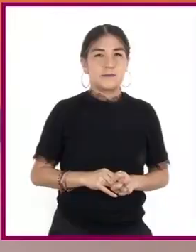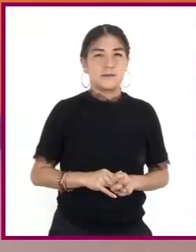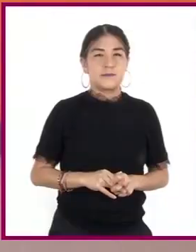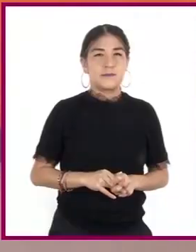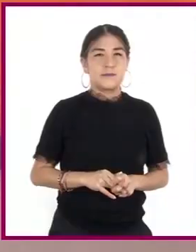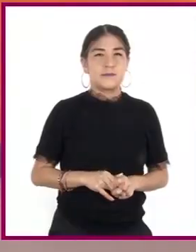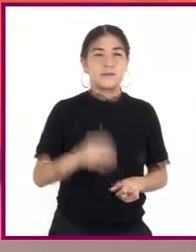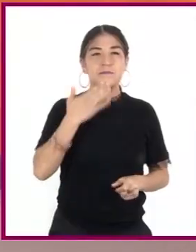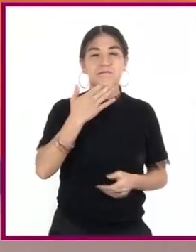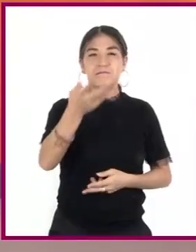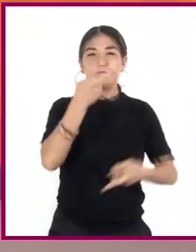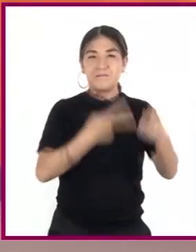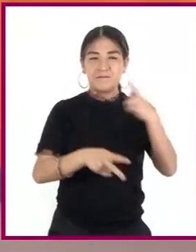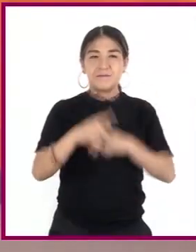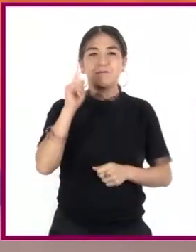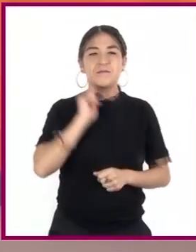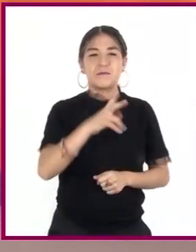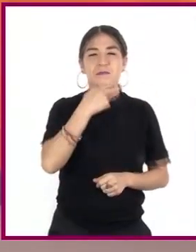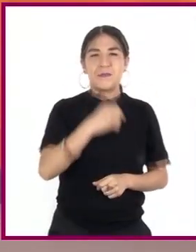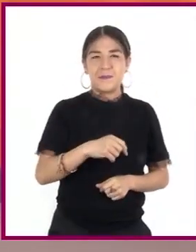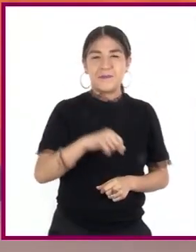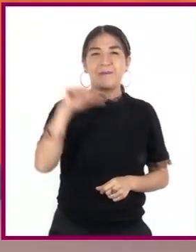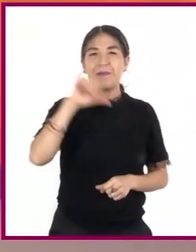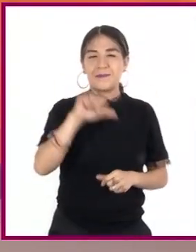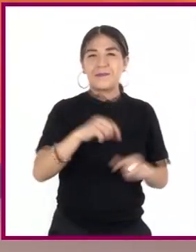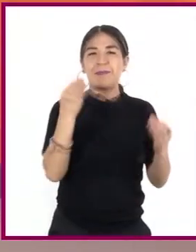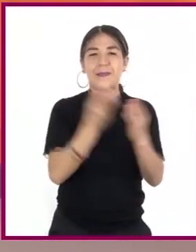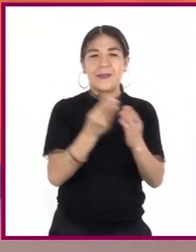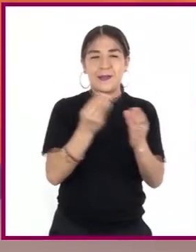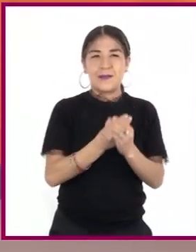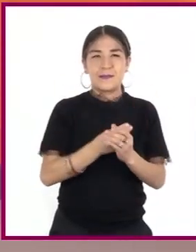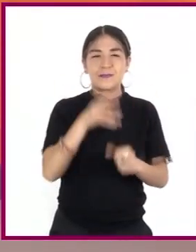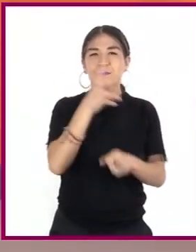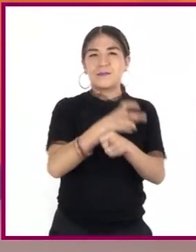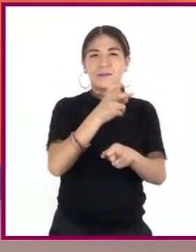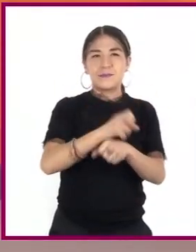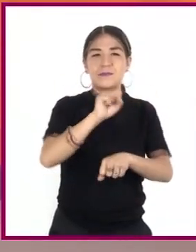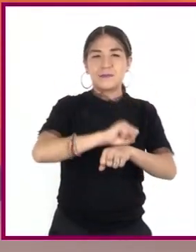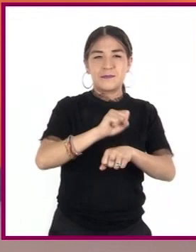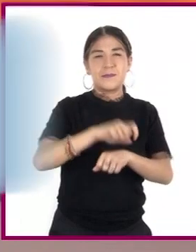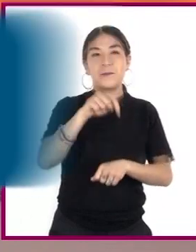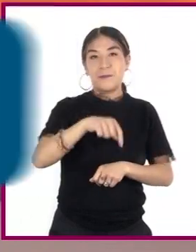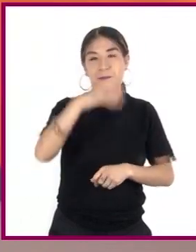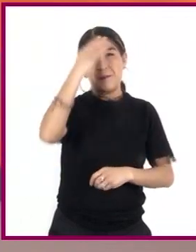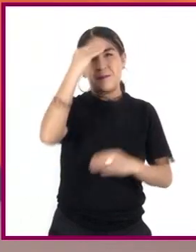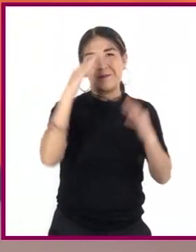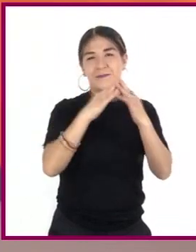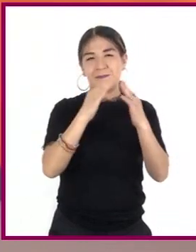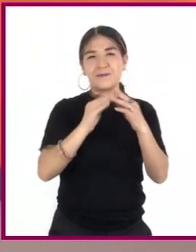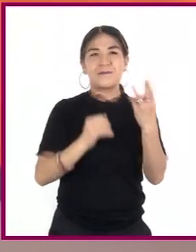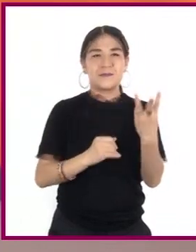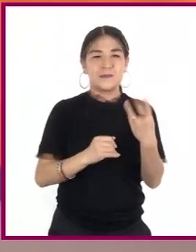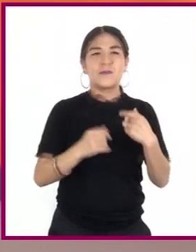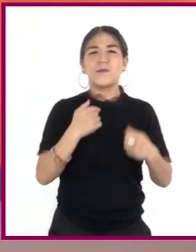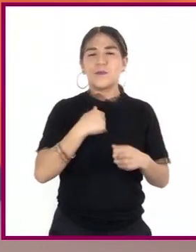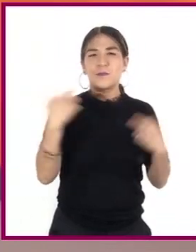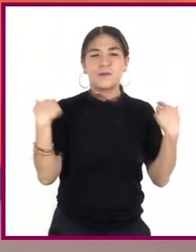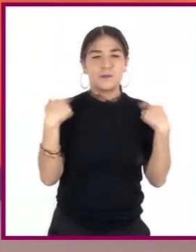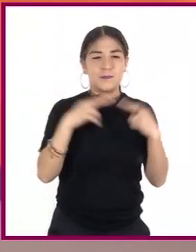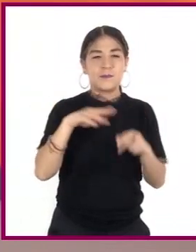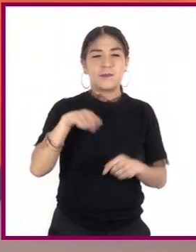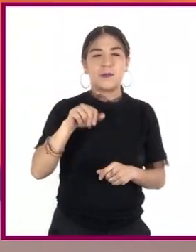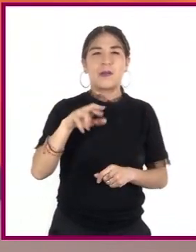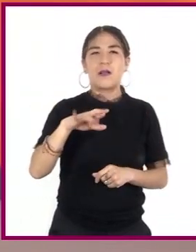Bienvenidas y bienvenidos. Esta es la sesión de matemáticas de segundo grado, aquí en Aprende Casa 3. Soy el profesor Mario